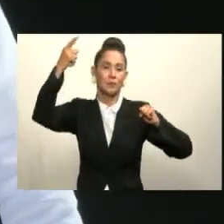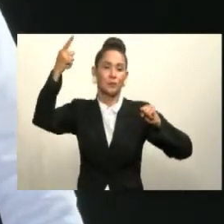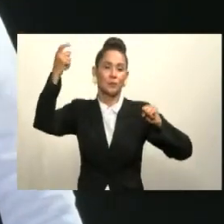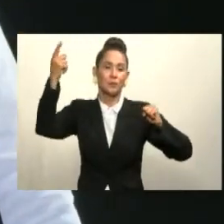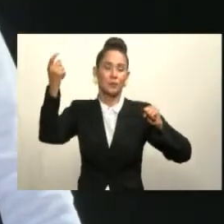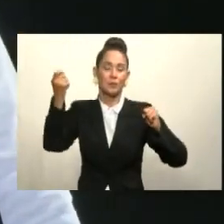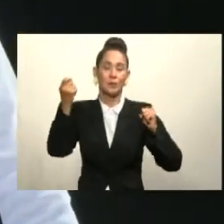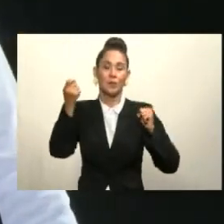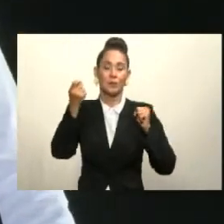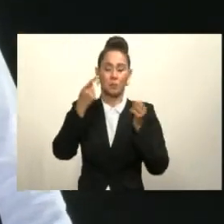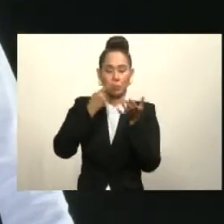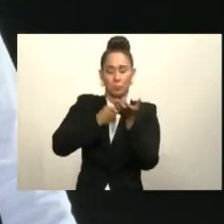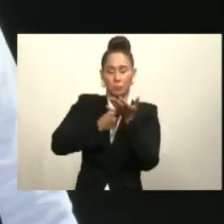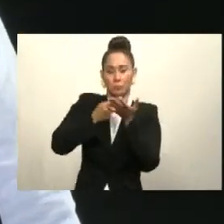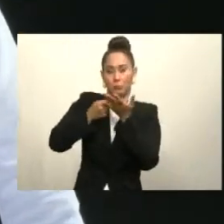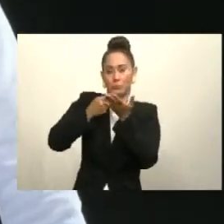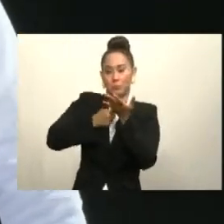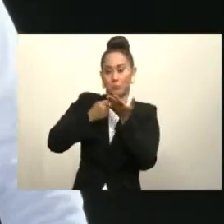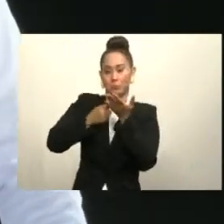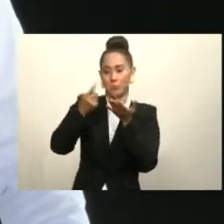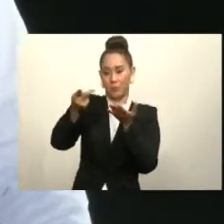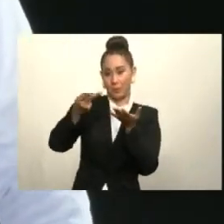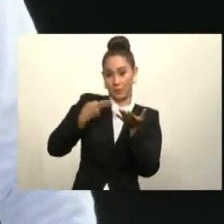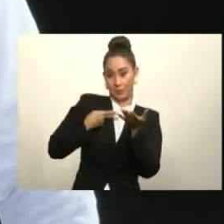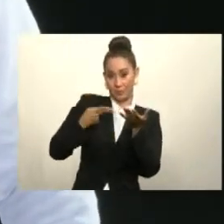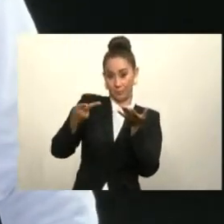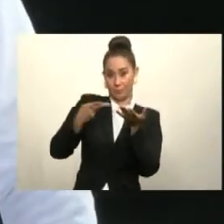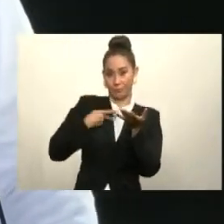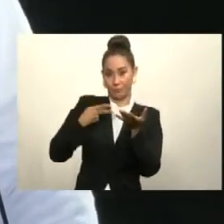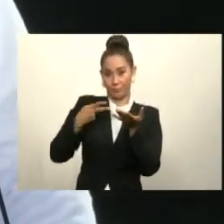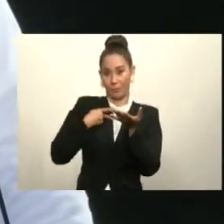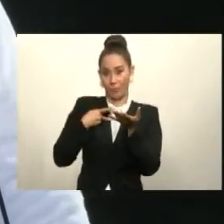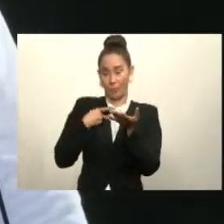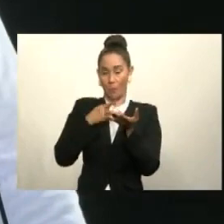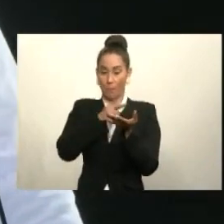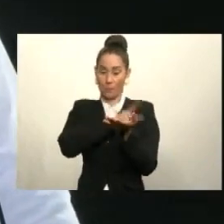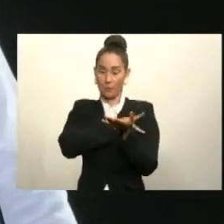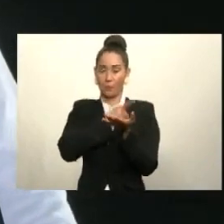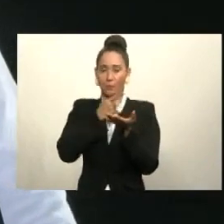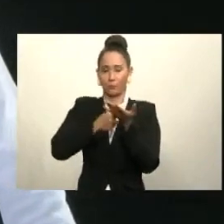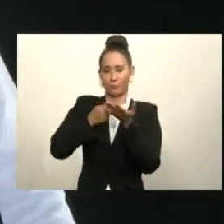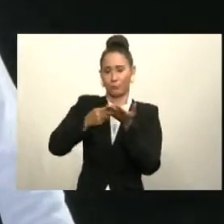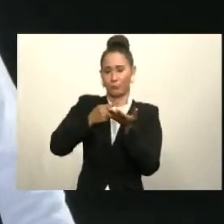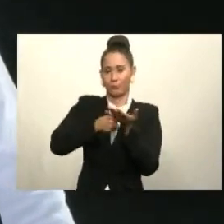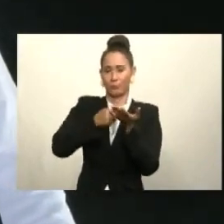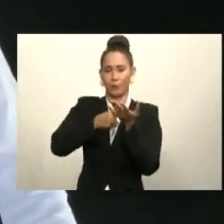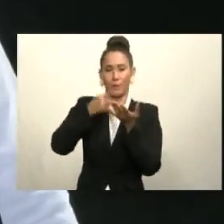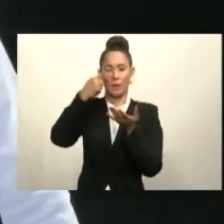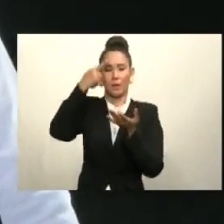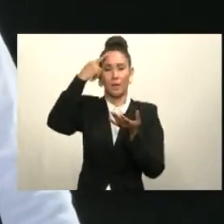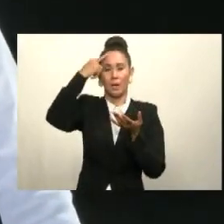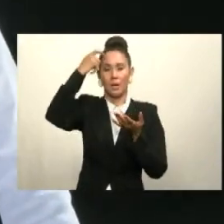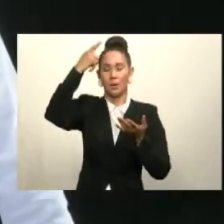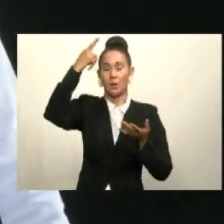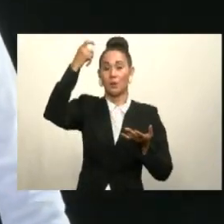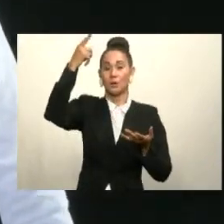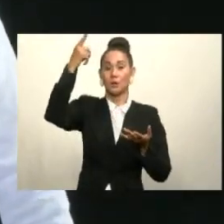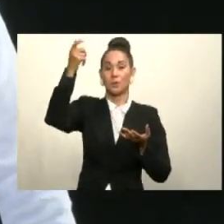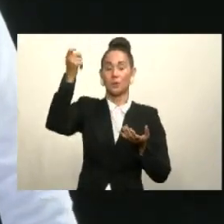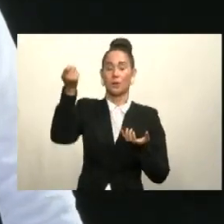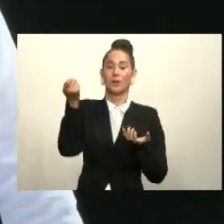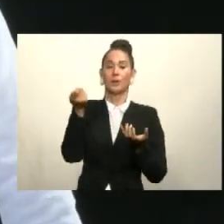decir que si la familia tiene un niño en la escuela recibirá una ración, pero si tiene cuatro niños recibirá cuatro